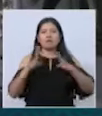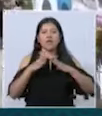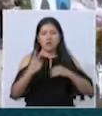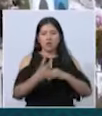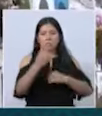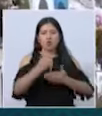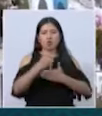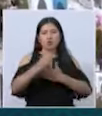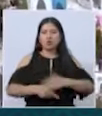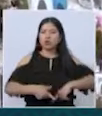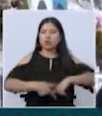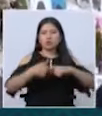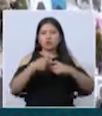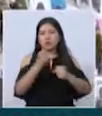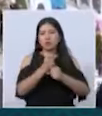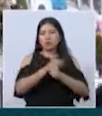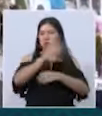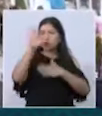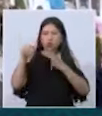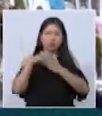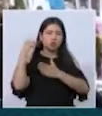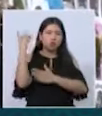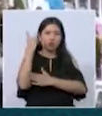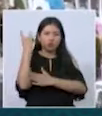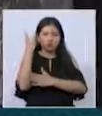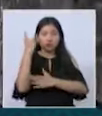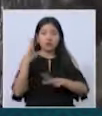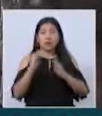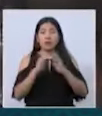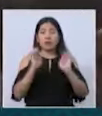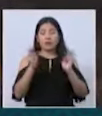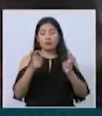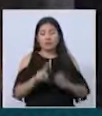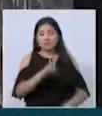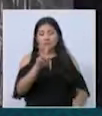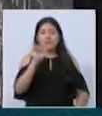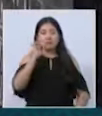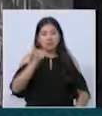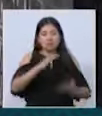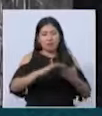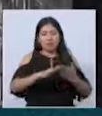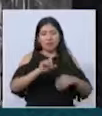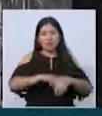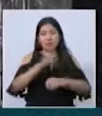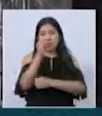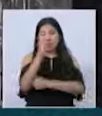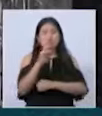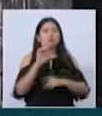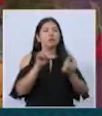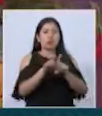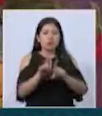de noviembre en todo el territorio boliviano. En el caso de la tolerancia para el día viernes, el cumplimiento es de manera